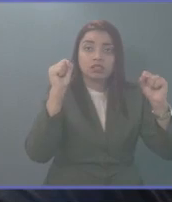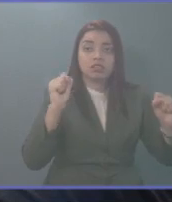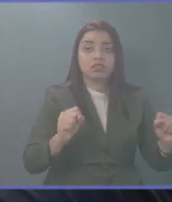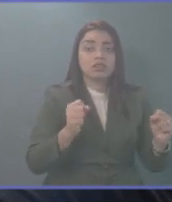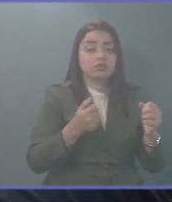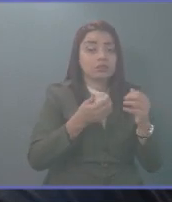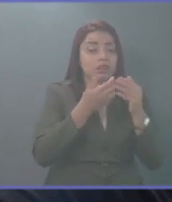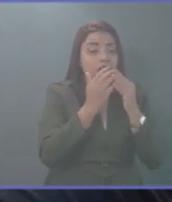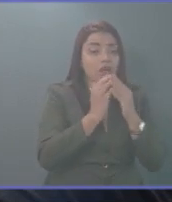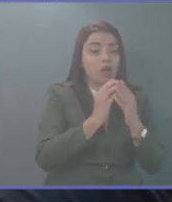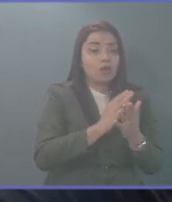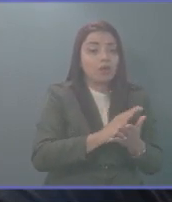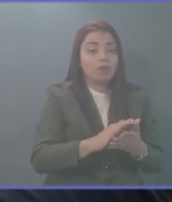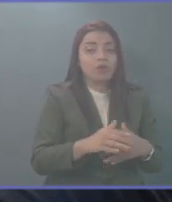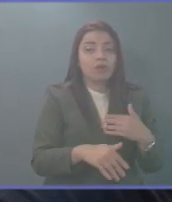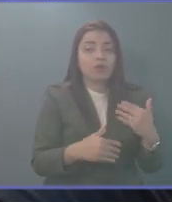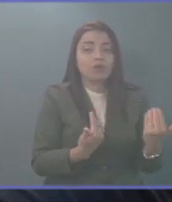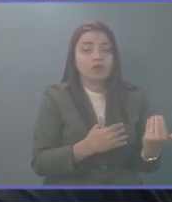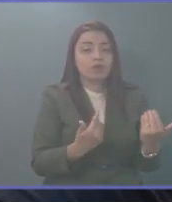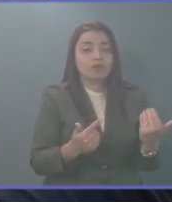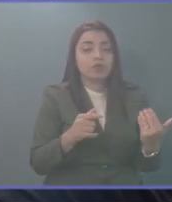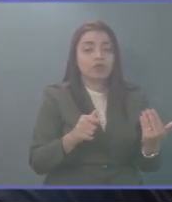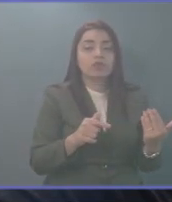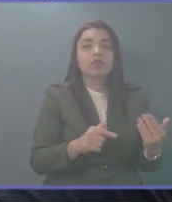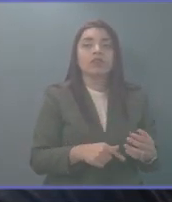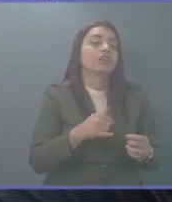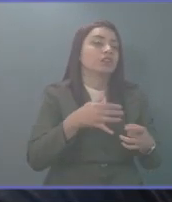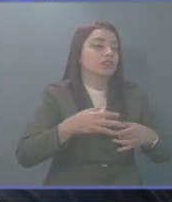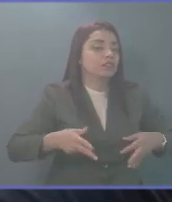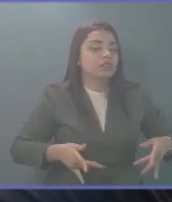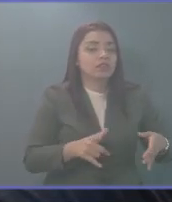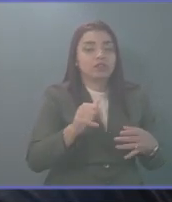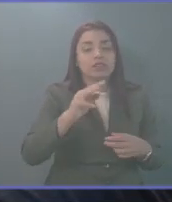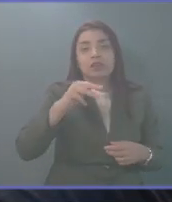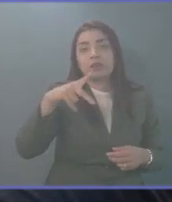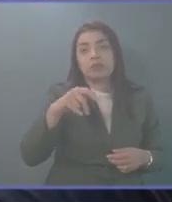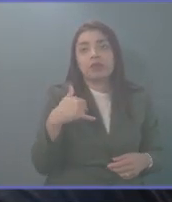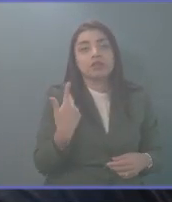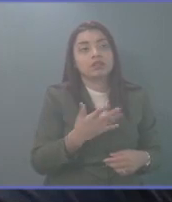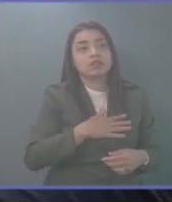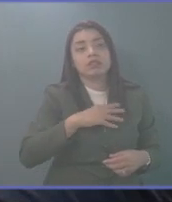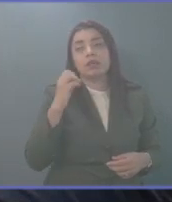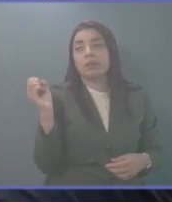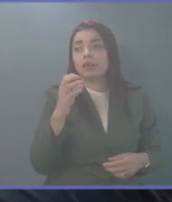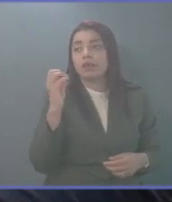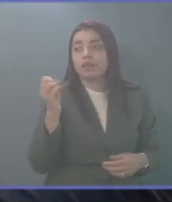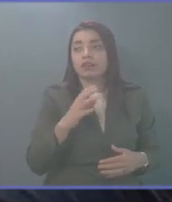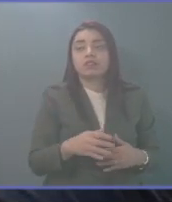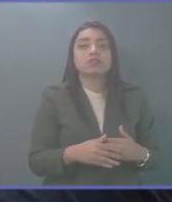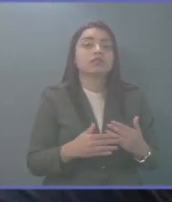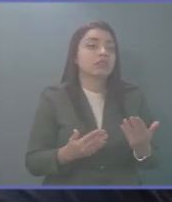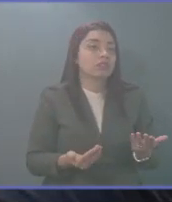potable, pozos, zona norte, río Lempa, todos los días estamos en emergencia.